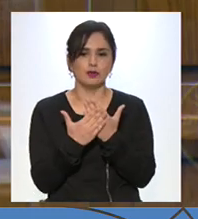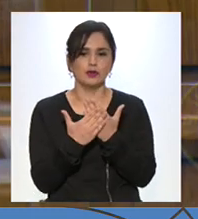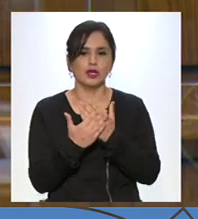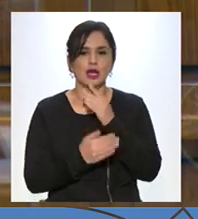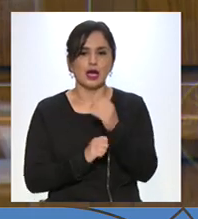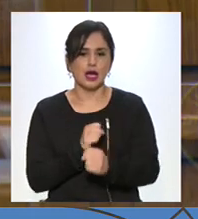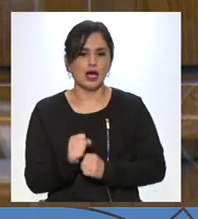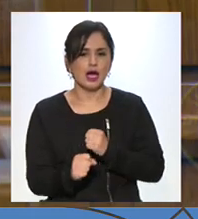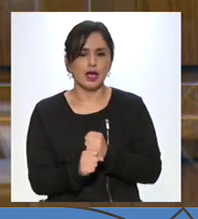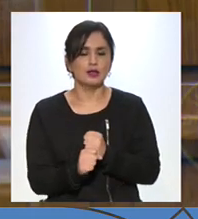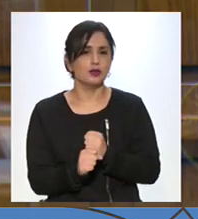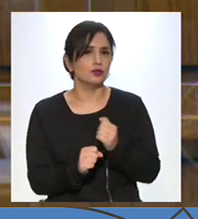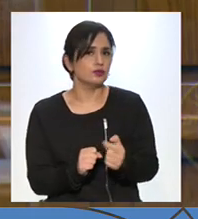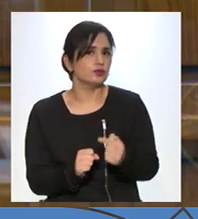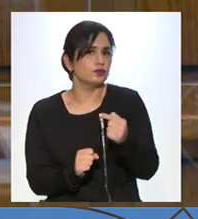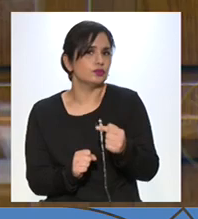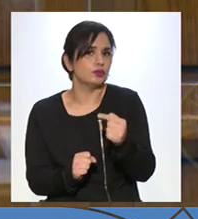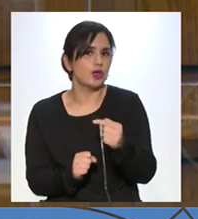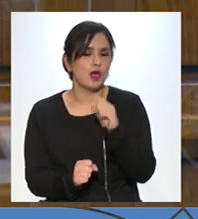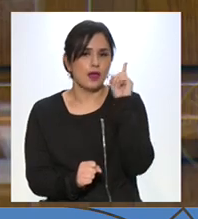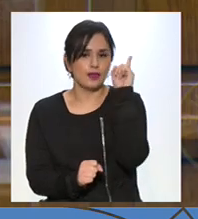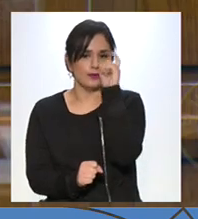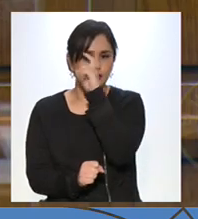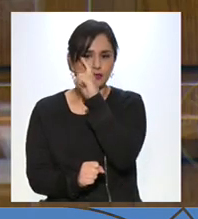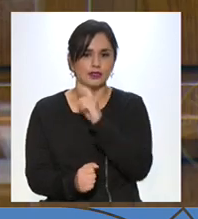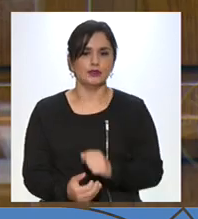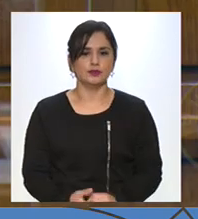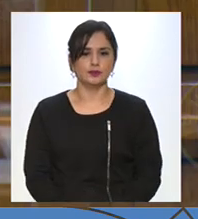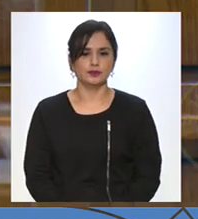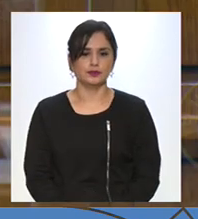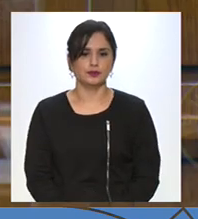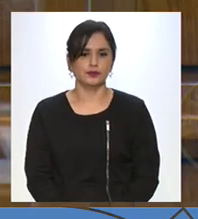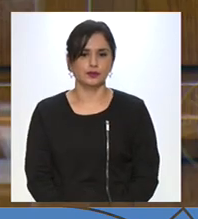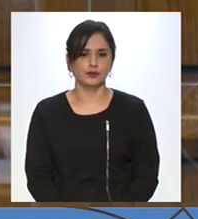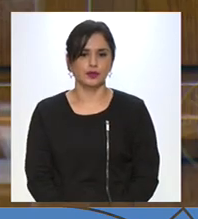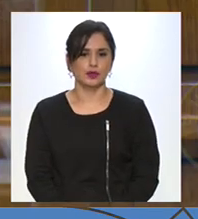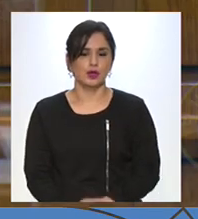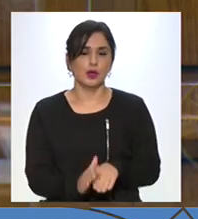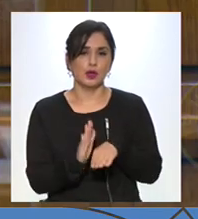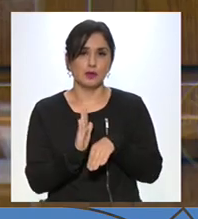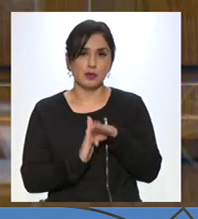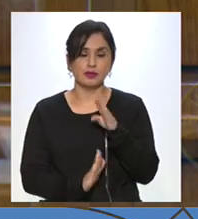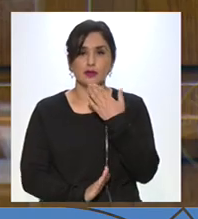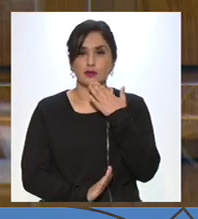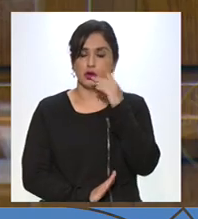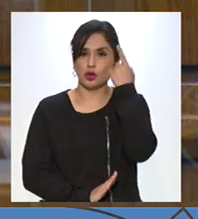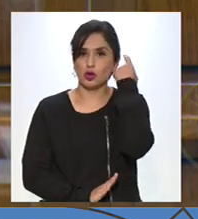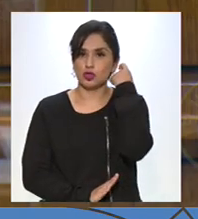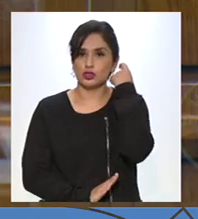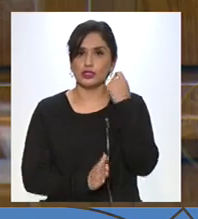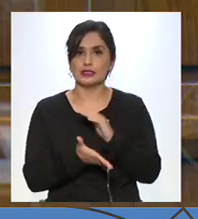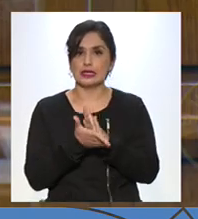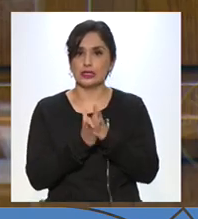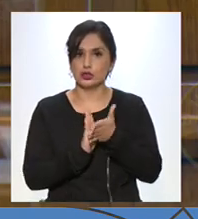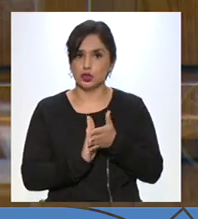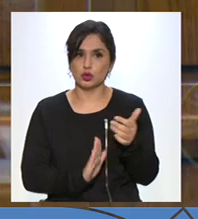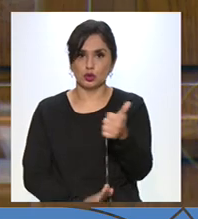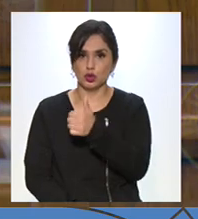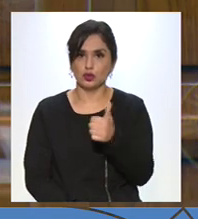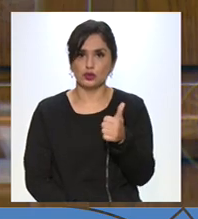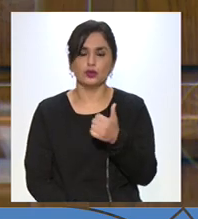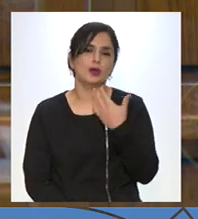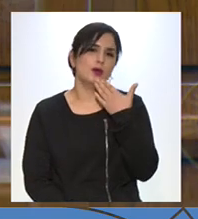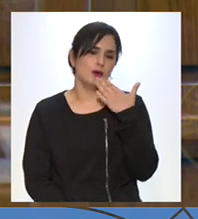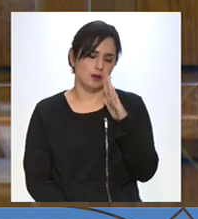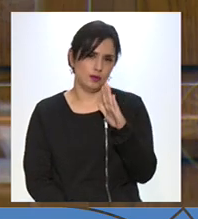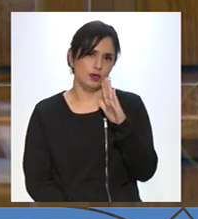años extremadamente difíciles, y mientras más y mejor conciencia tengamos todos, probablemente mejor